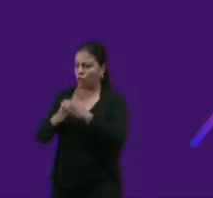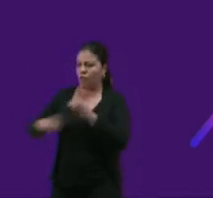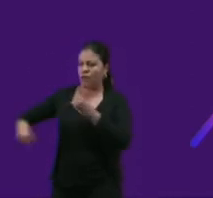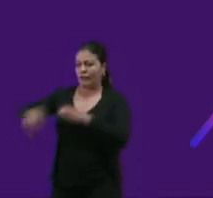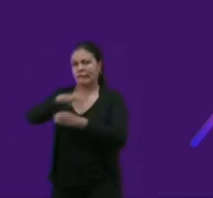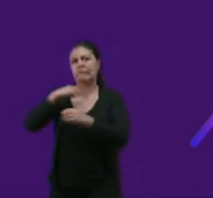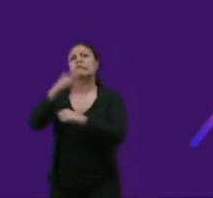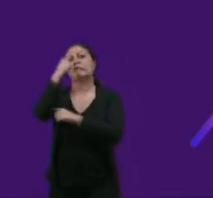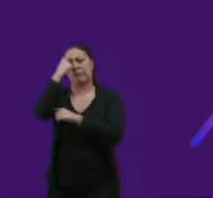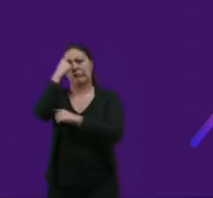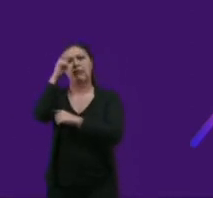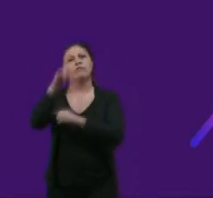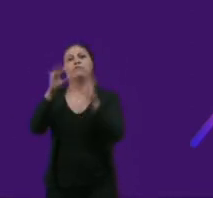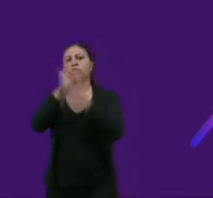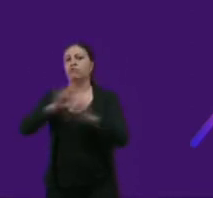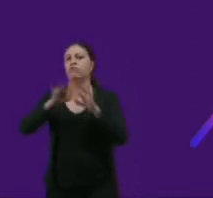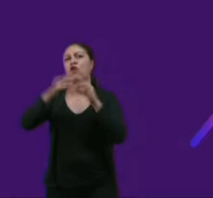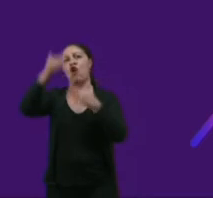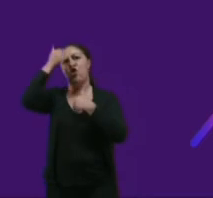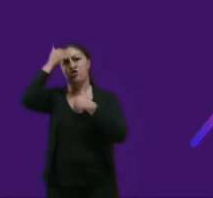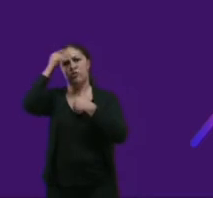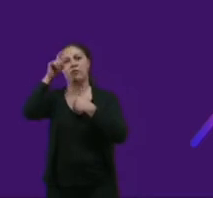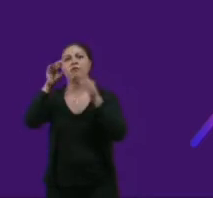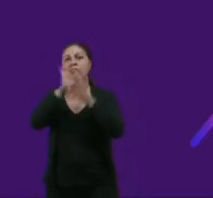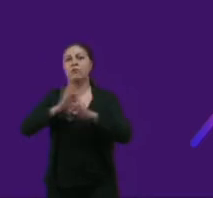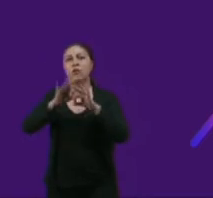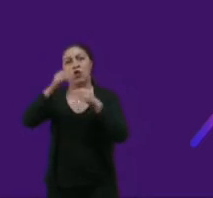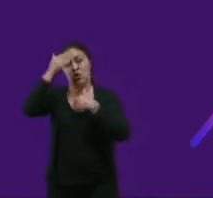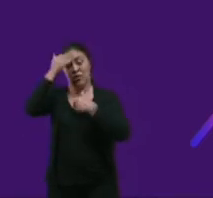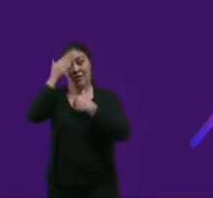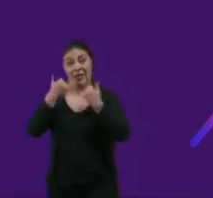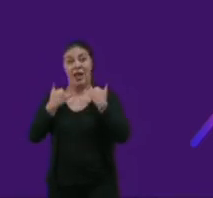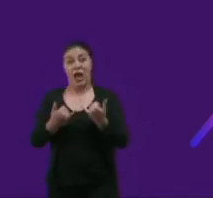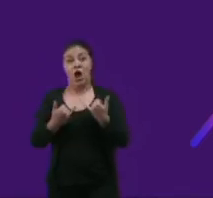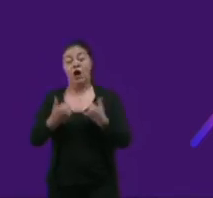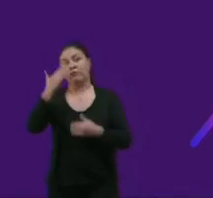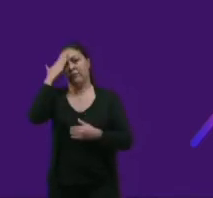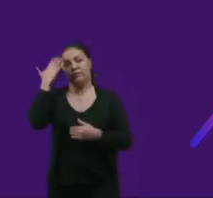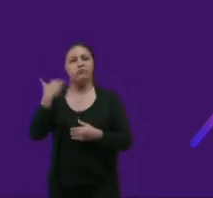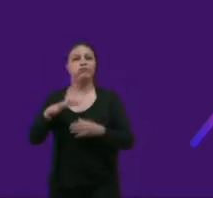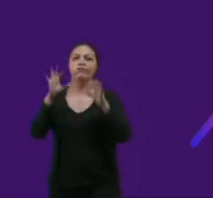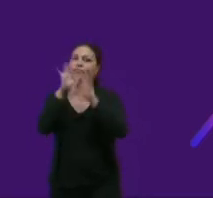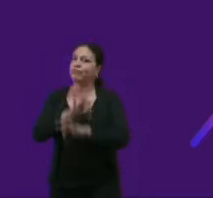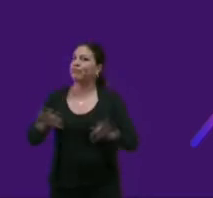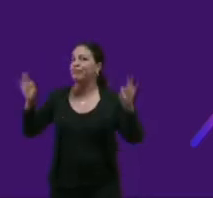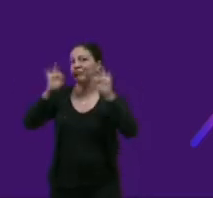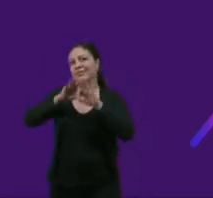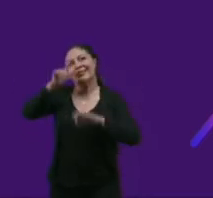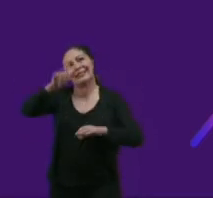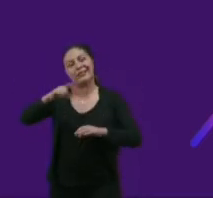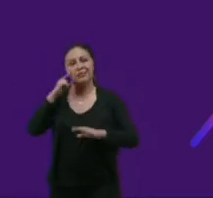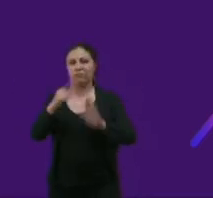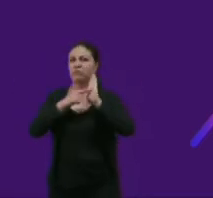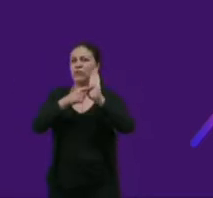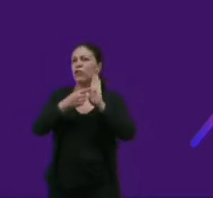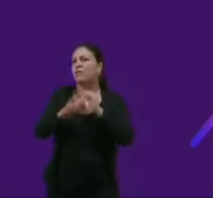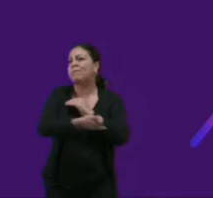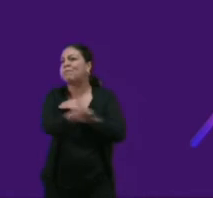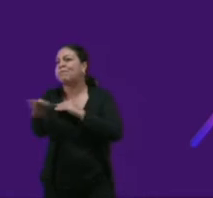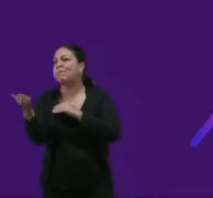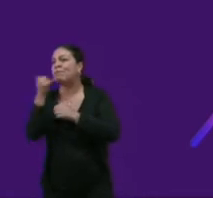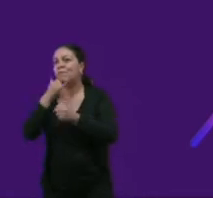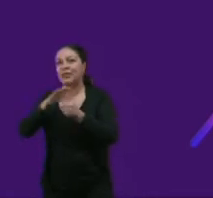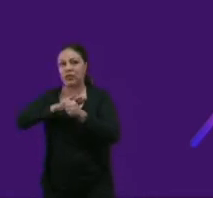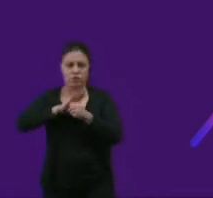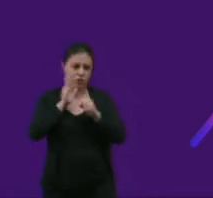de que la región hoy es es muy importante en contraste con lo que está pasando en el resto del mundo